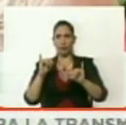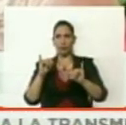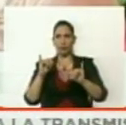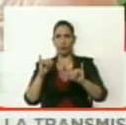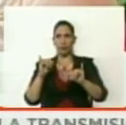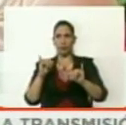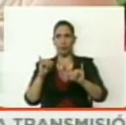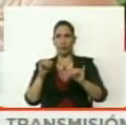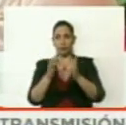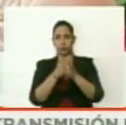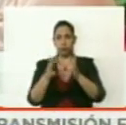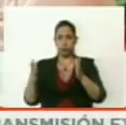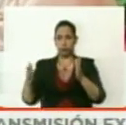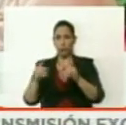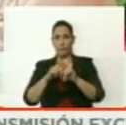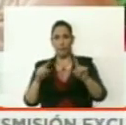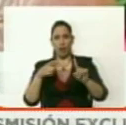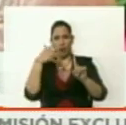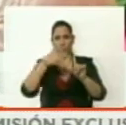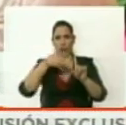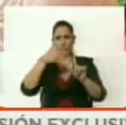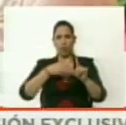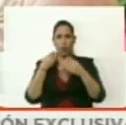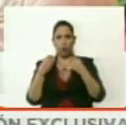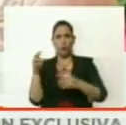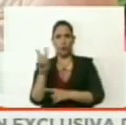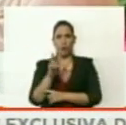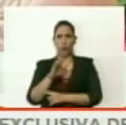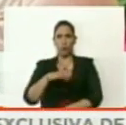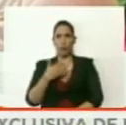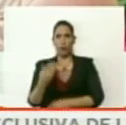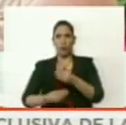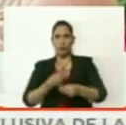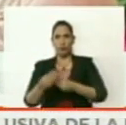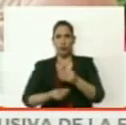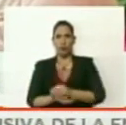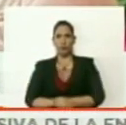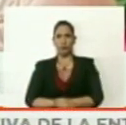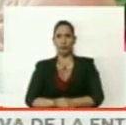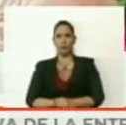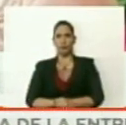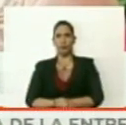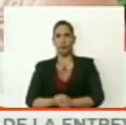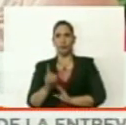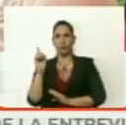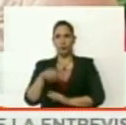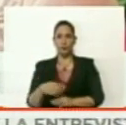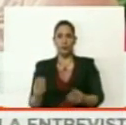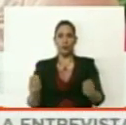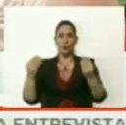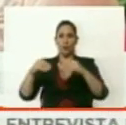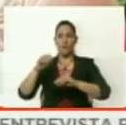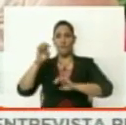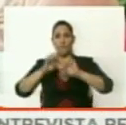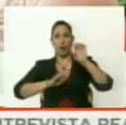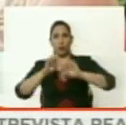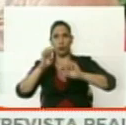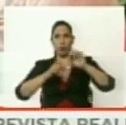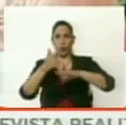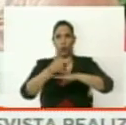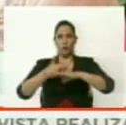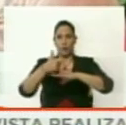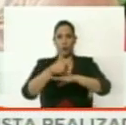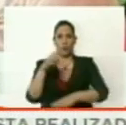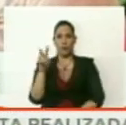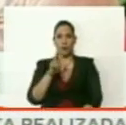larga fecha, para orientar cómo Venezuela puede hacer. Y también, de acuerdo con las evaluaciones del gobierno de